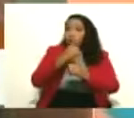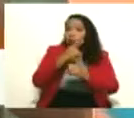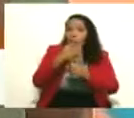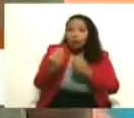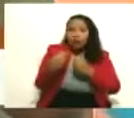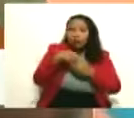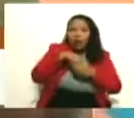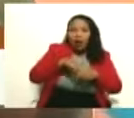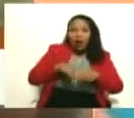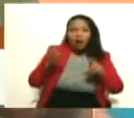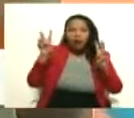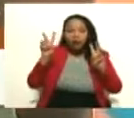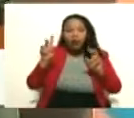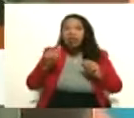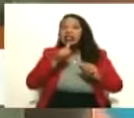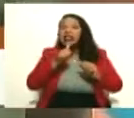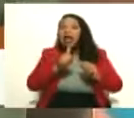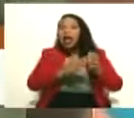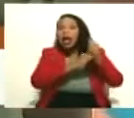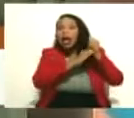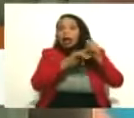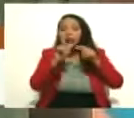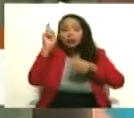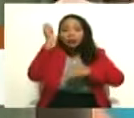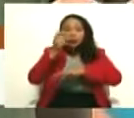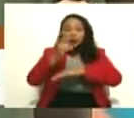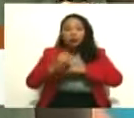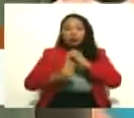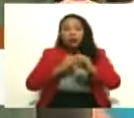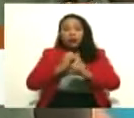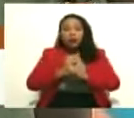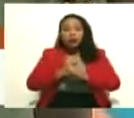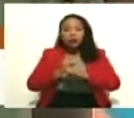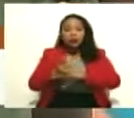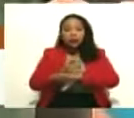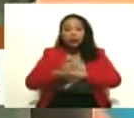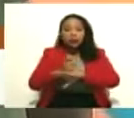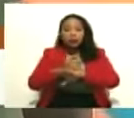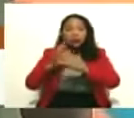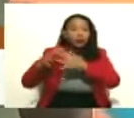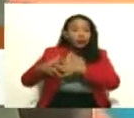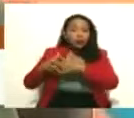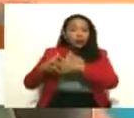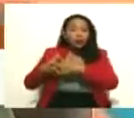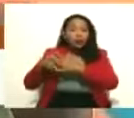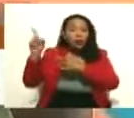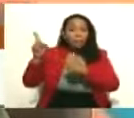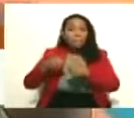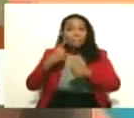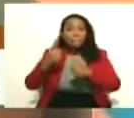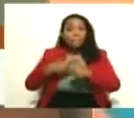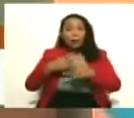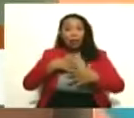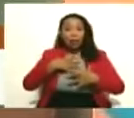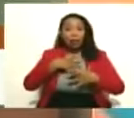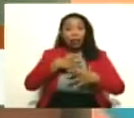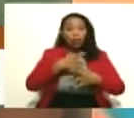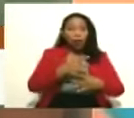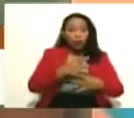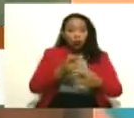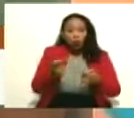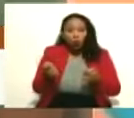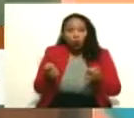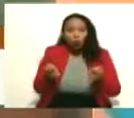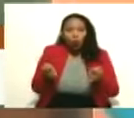imparcial. Quien dirige la Corte viene de ser miembro del gobierno de los Estados Unidos, que es el principal interesado en el control